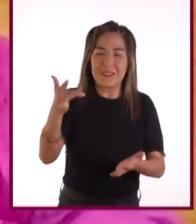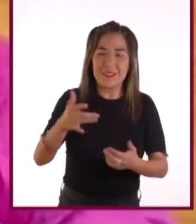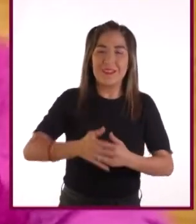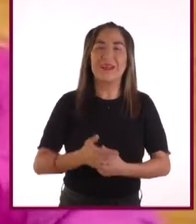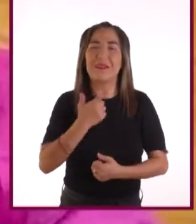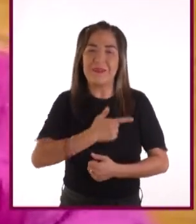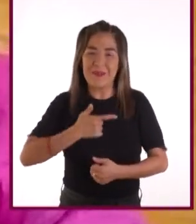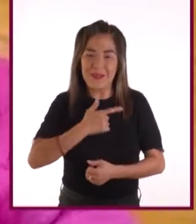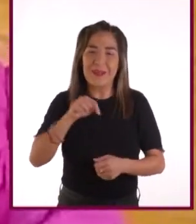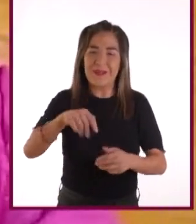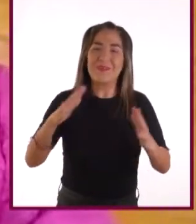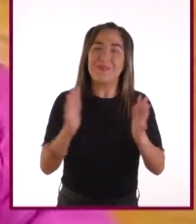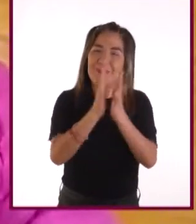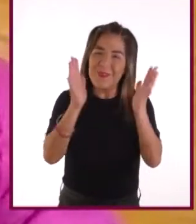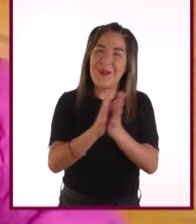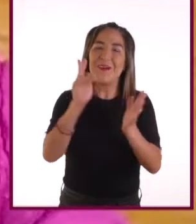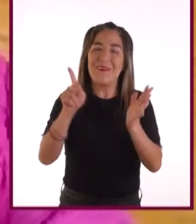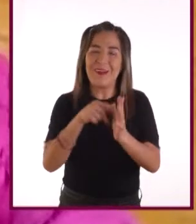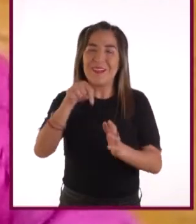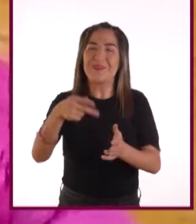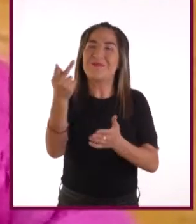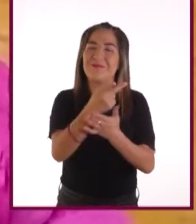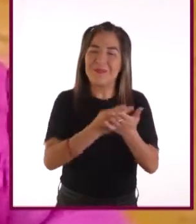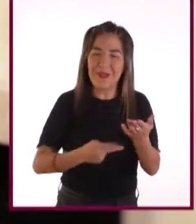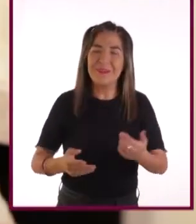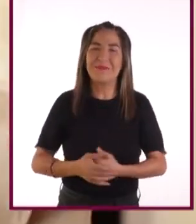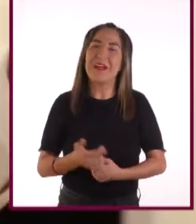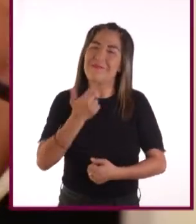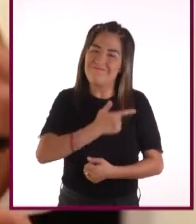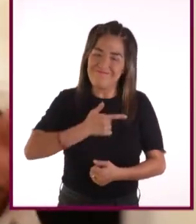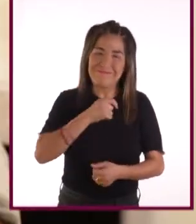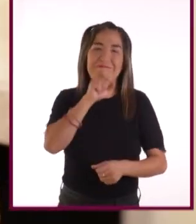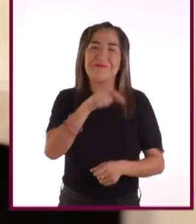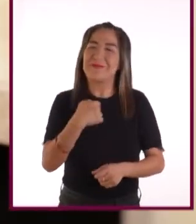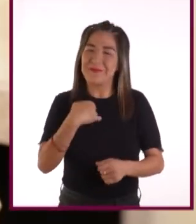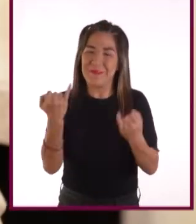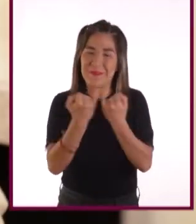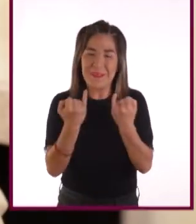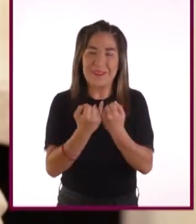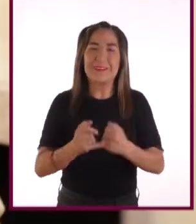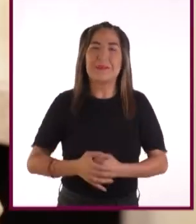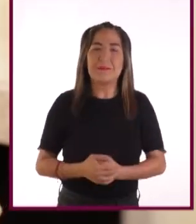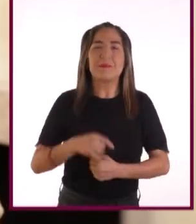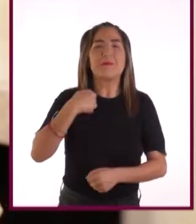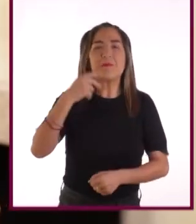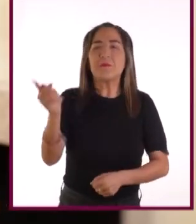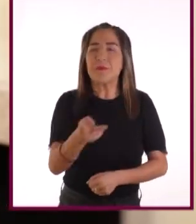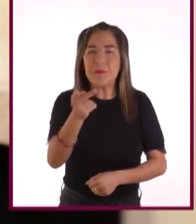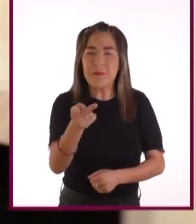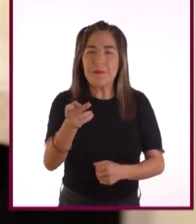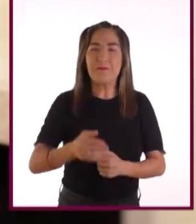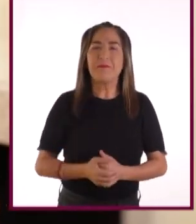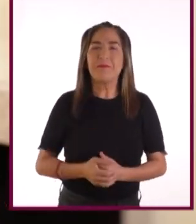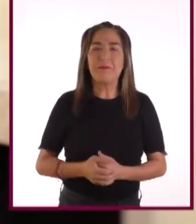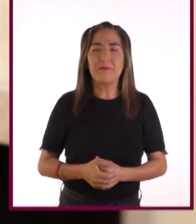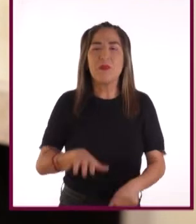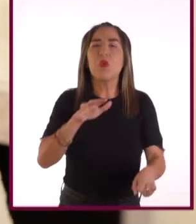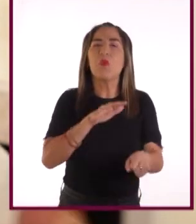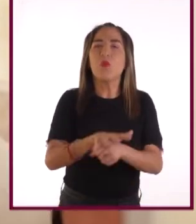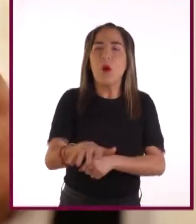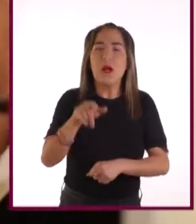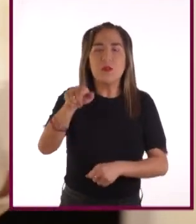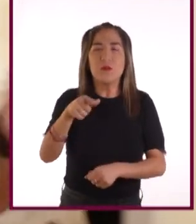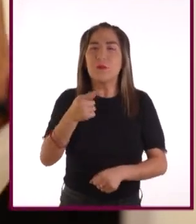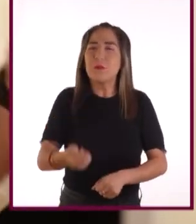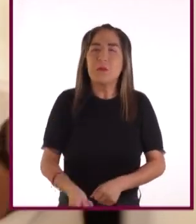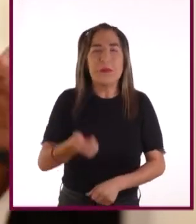bien, muchísimas gracias. Muy contenta por participar nuevamente en su programa. No, hombre, el gusto es nuestro. Mi primera pregunta es,